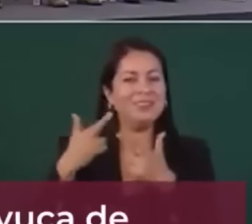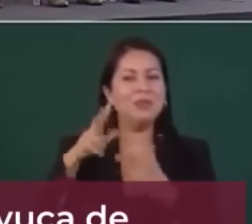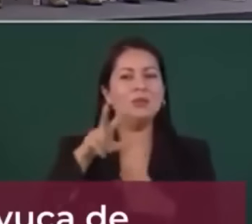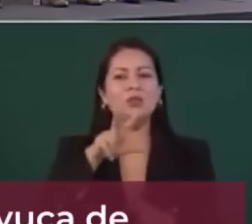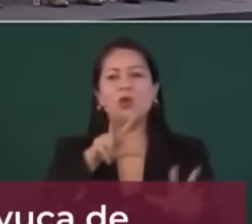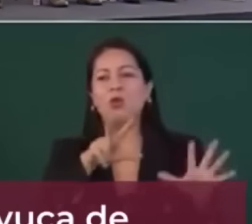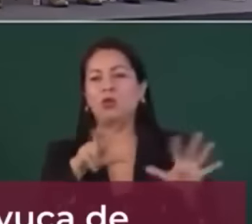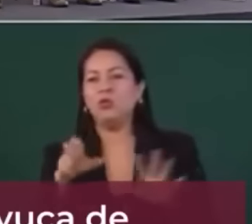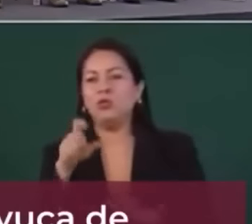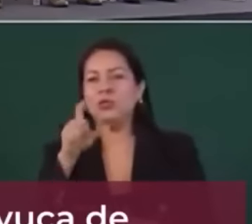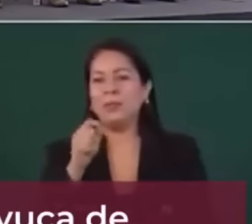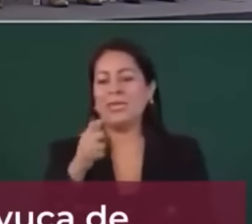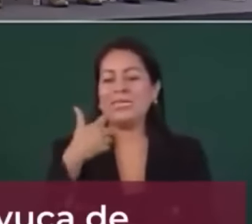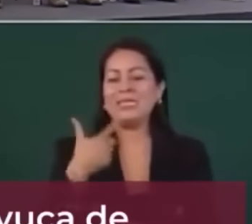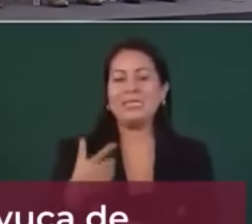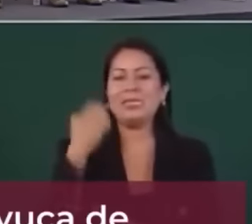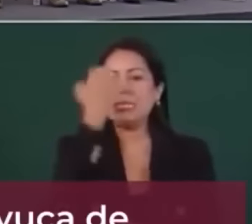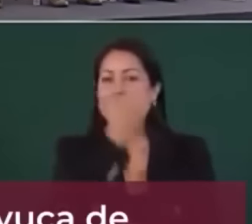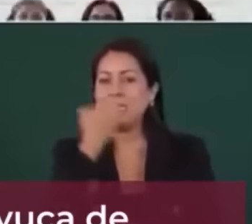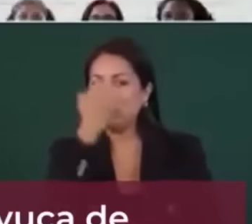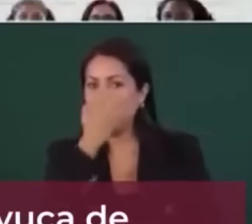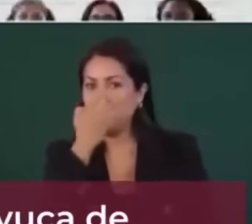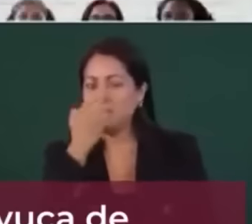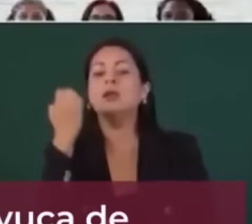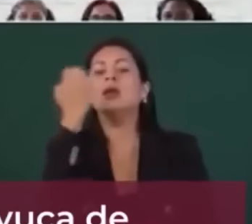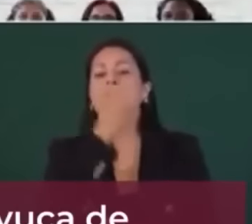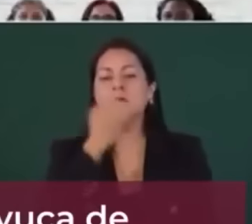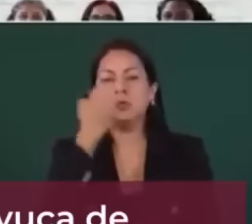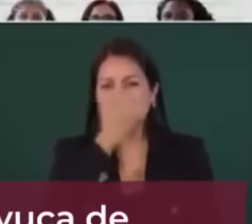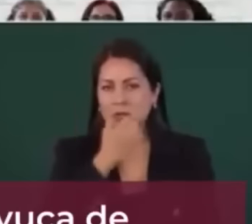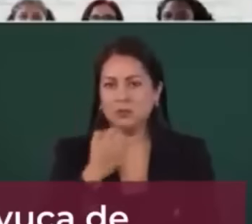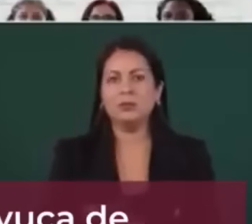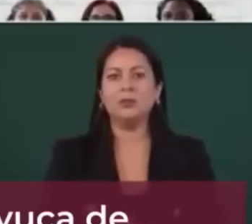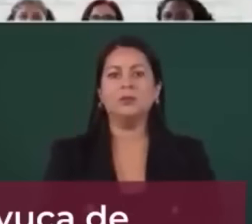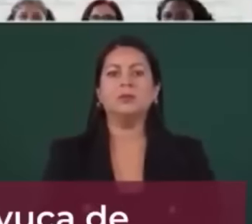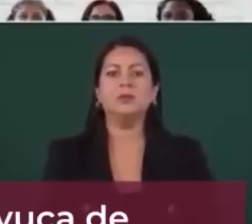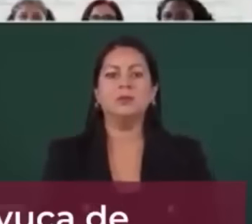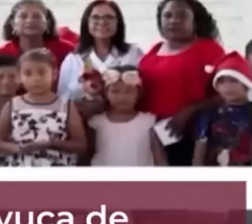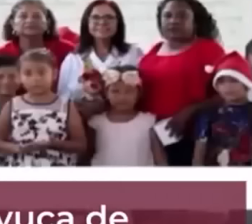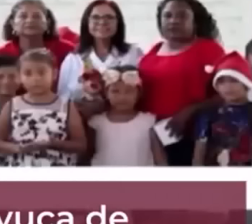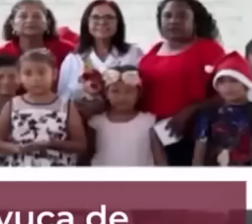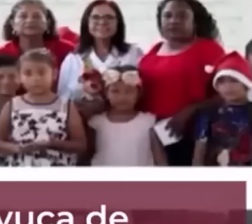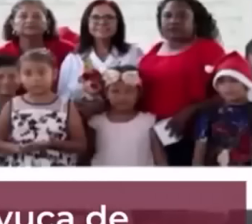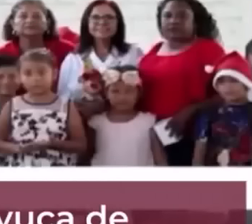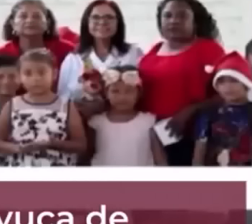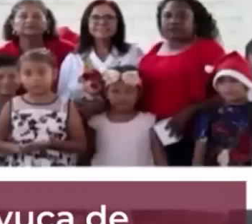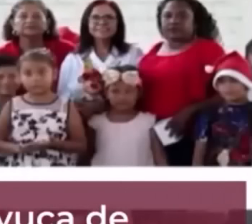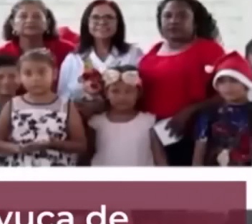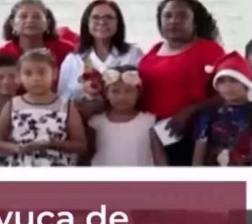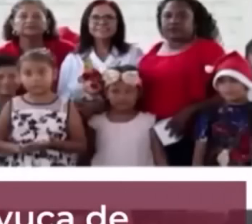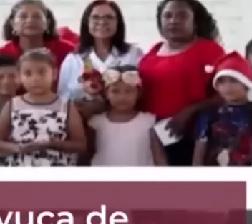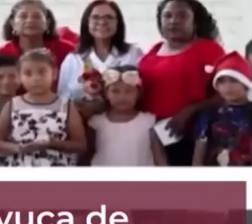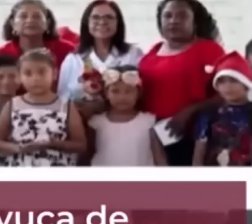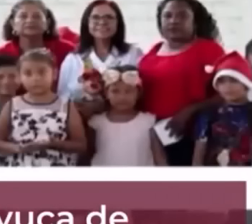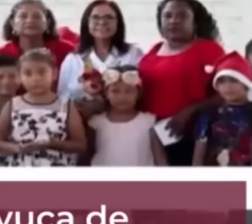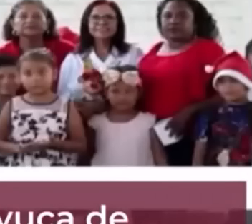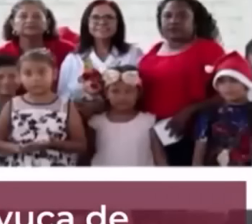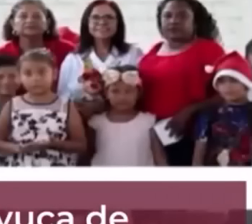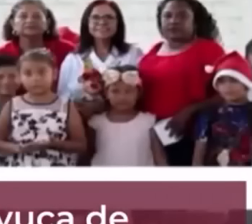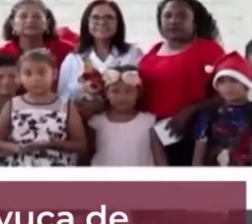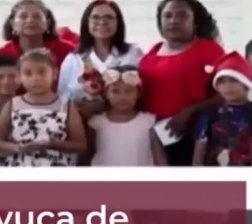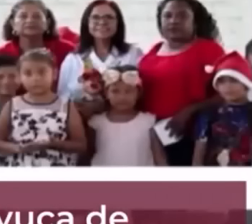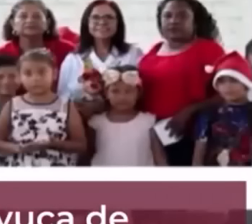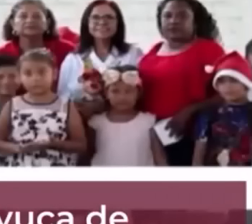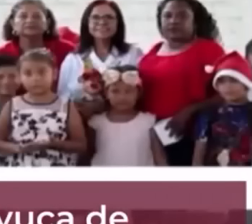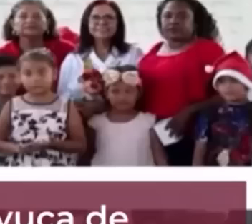públicos y particulares afectados por el huracán Otis reanudaron actividades escolares el pasado lunes 8 de enero en los